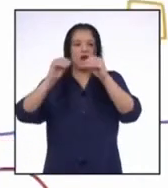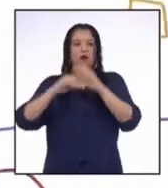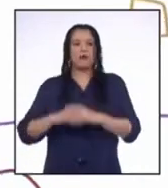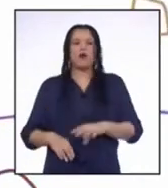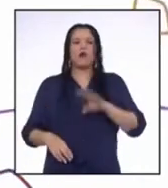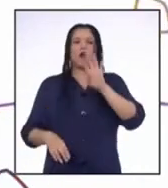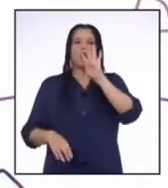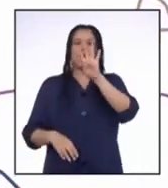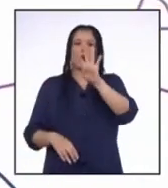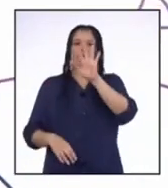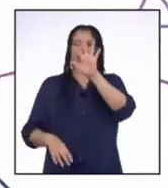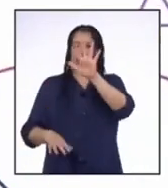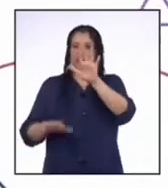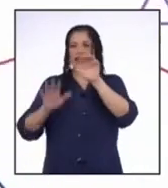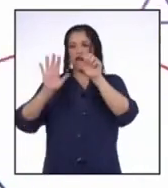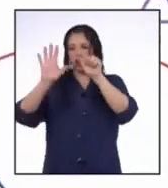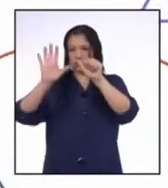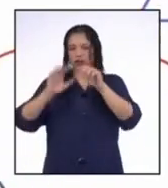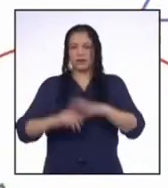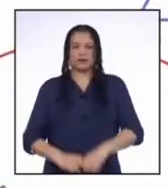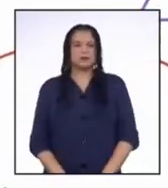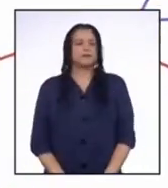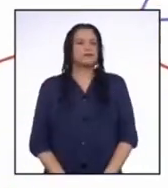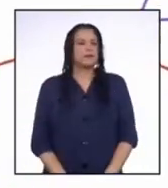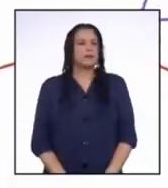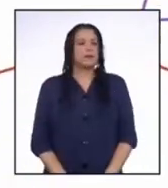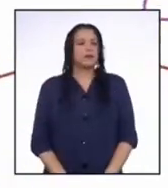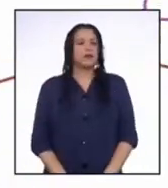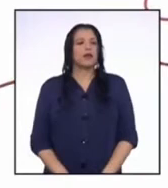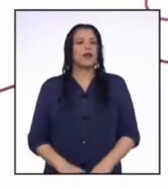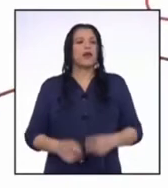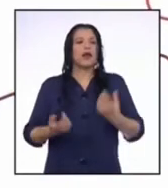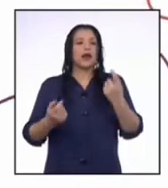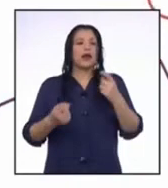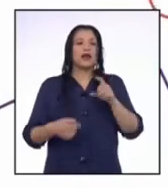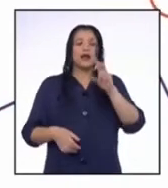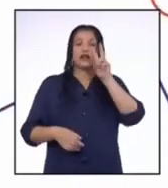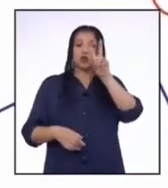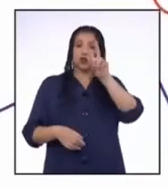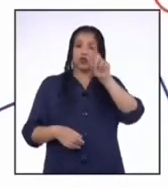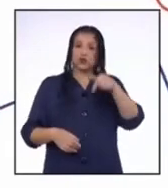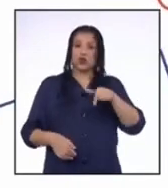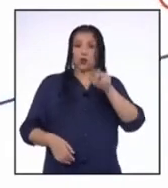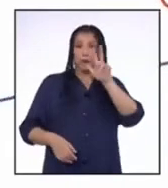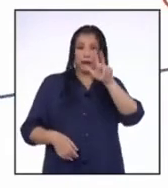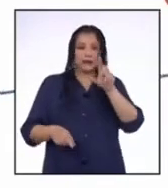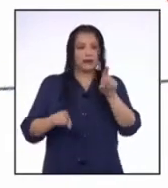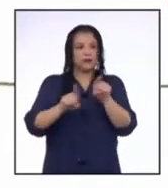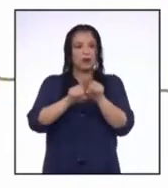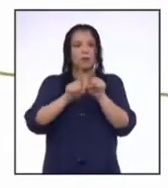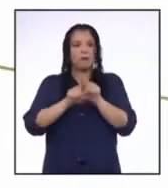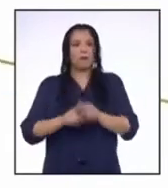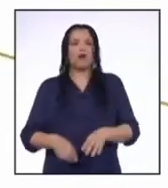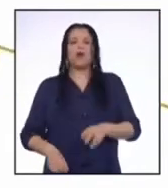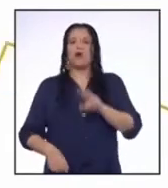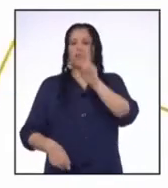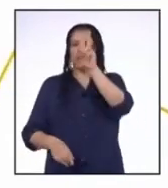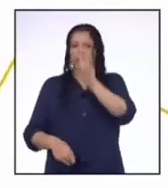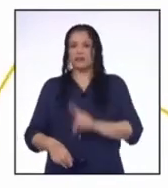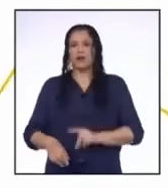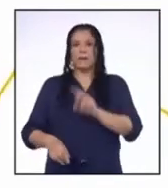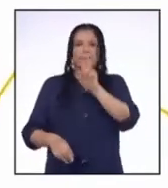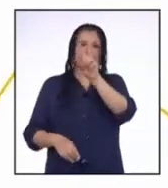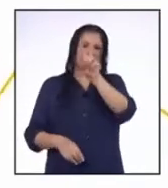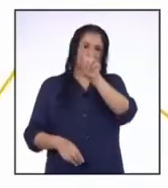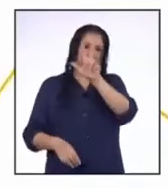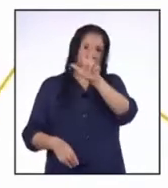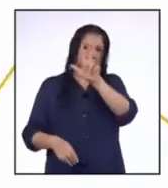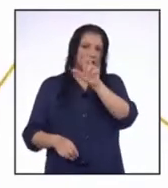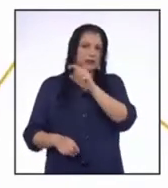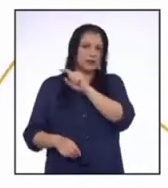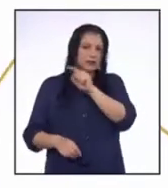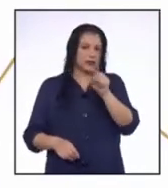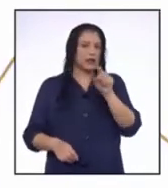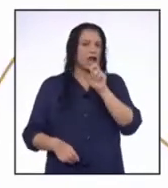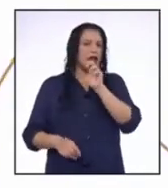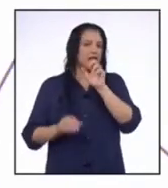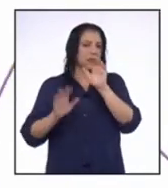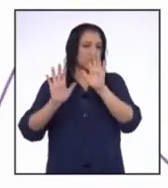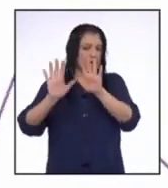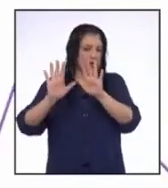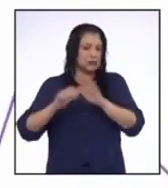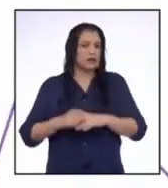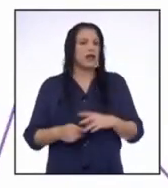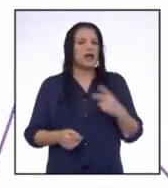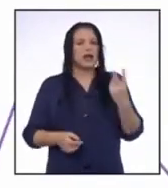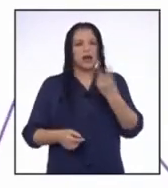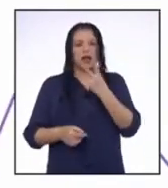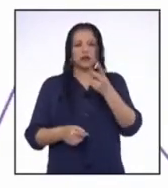decimal 456 centésimos. Y el número 2 enteros 3 décimos lo expreso como la fracción decimal 23 décimos. Luego, estas dos